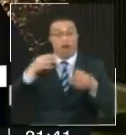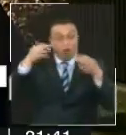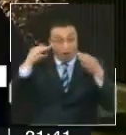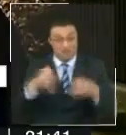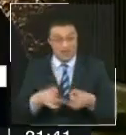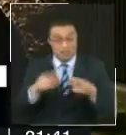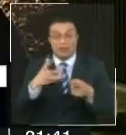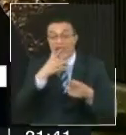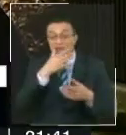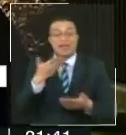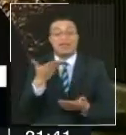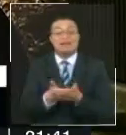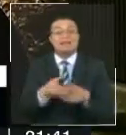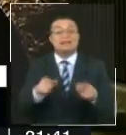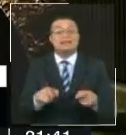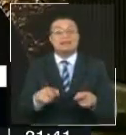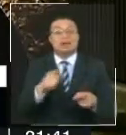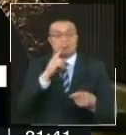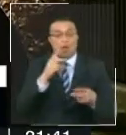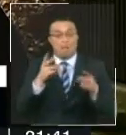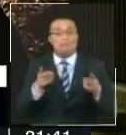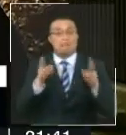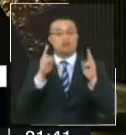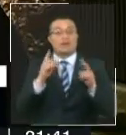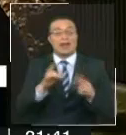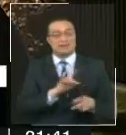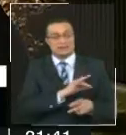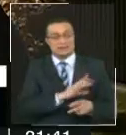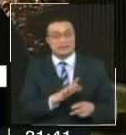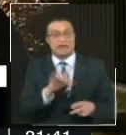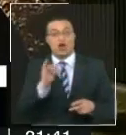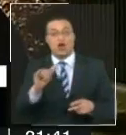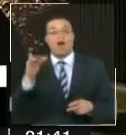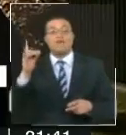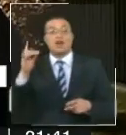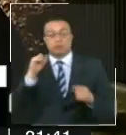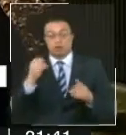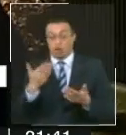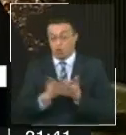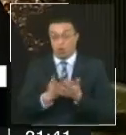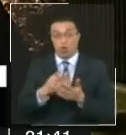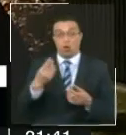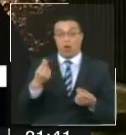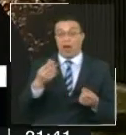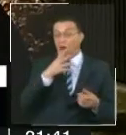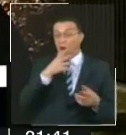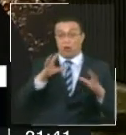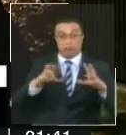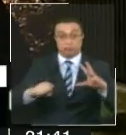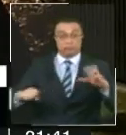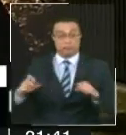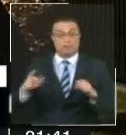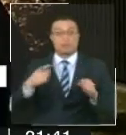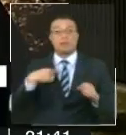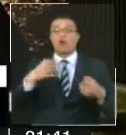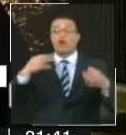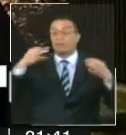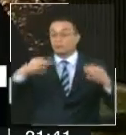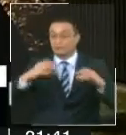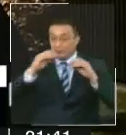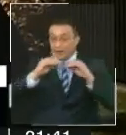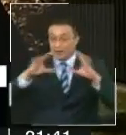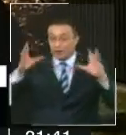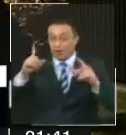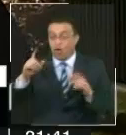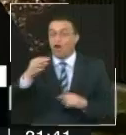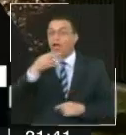que estaba arriba de la mesa era tanto la posibilidad chilena como boliviana de hacer uso de esas aguas lo que no es de recibo es la tesis de